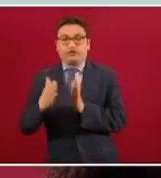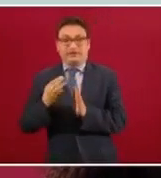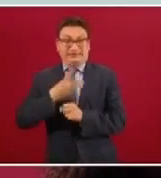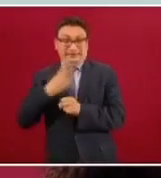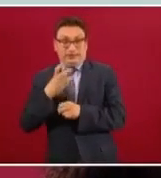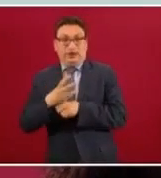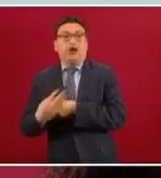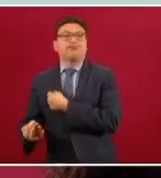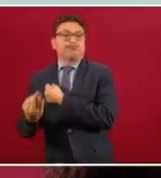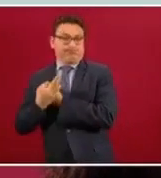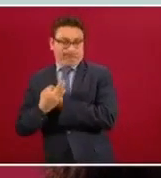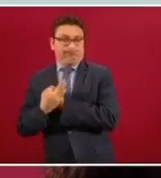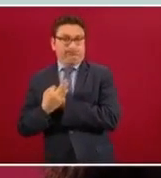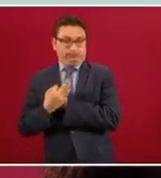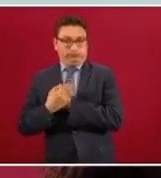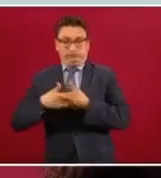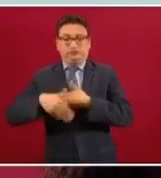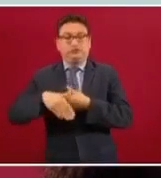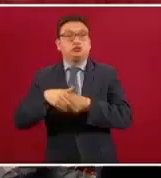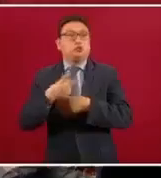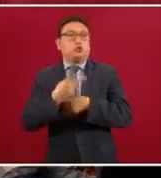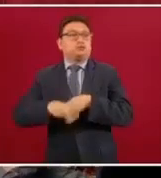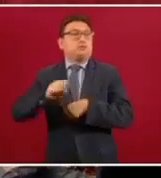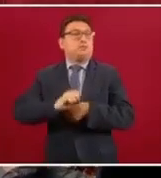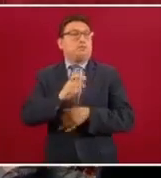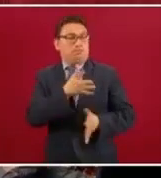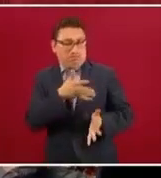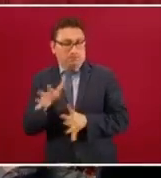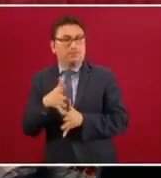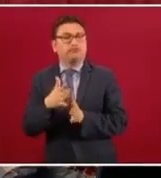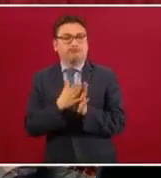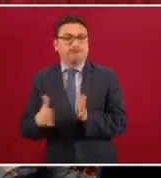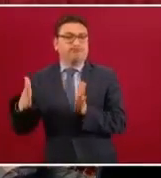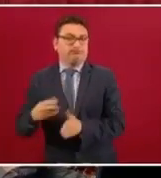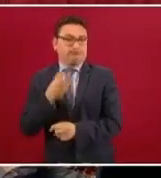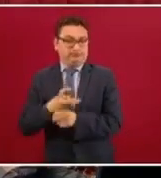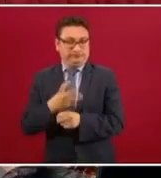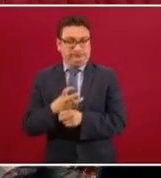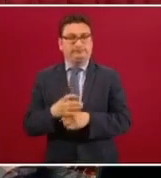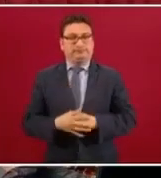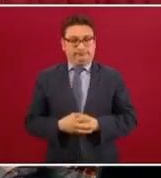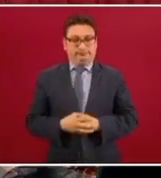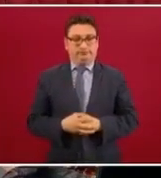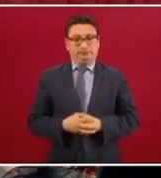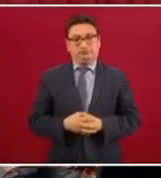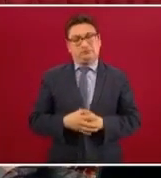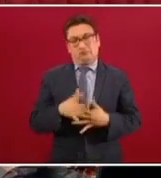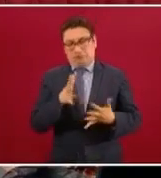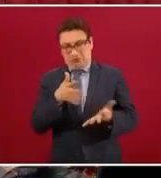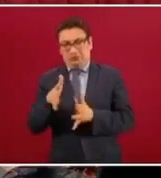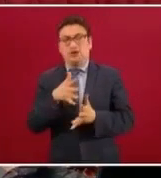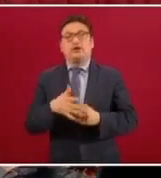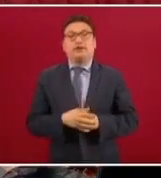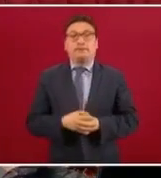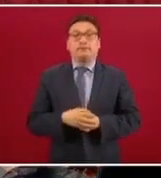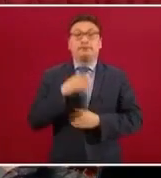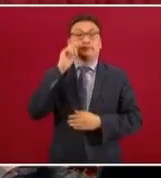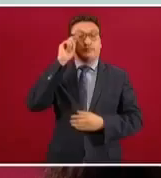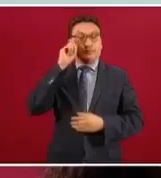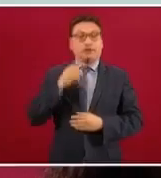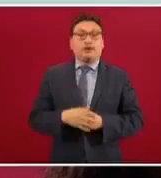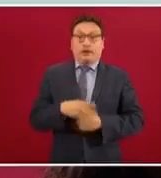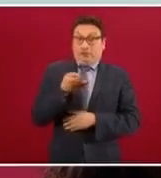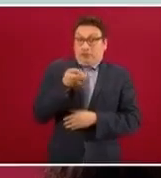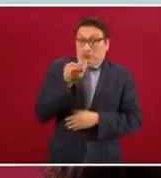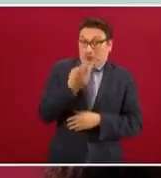que viene en un par de semanas aproximadamente, ¿sí? Aproximadamente 2 o 3 semanas. Entonces,